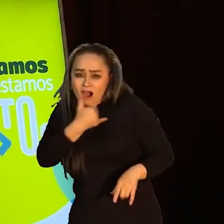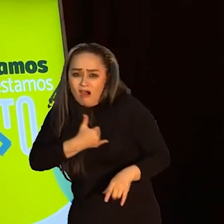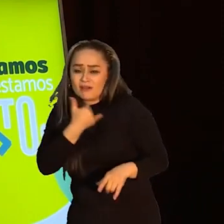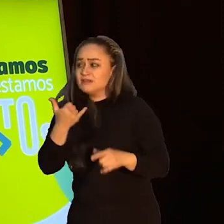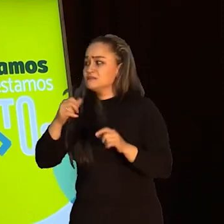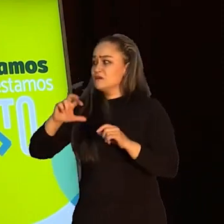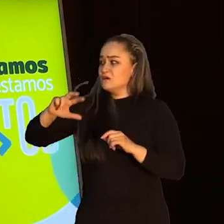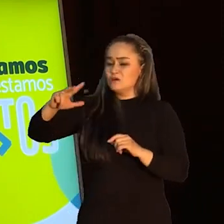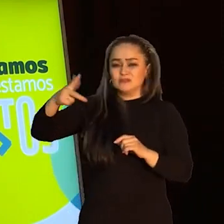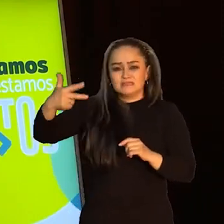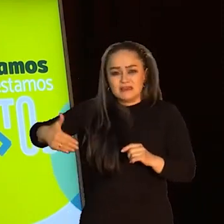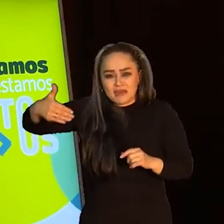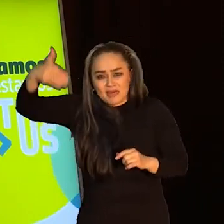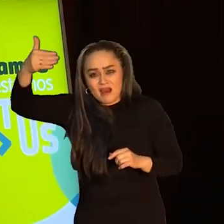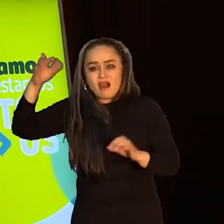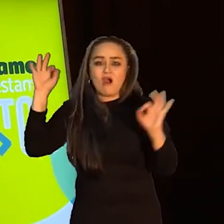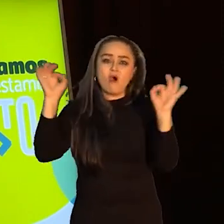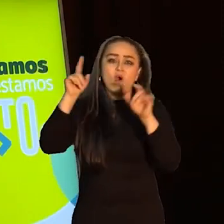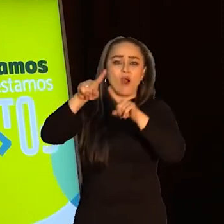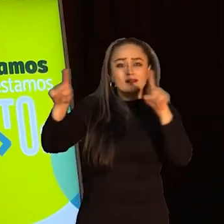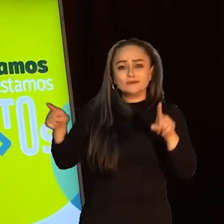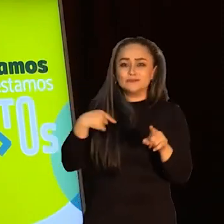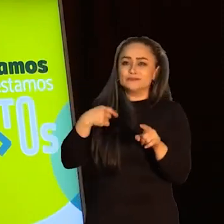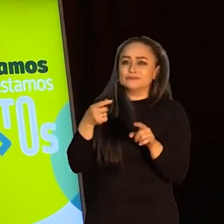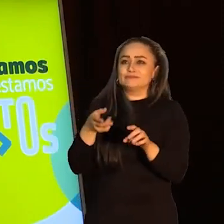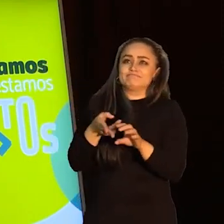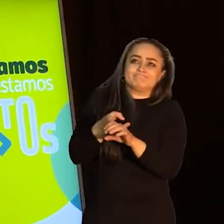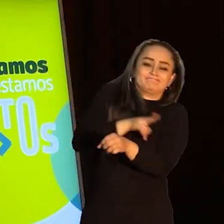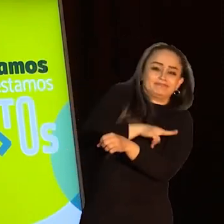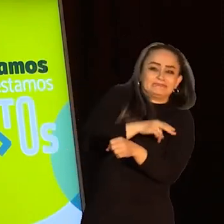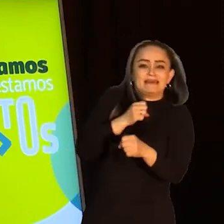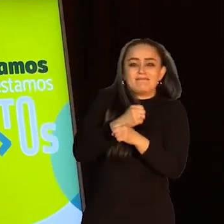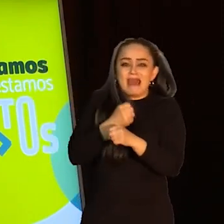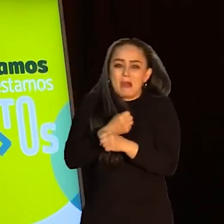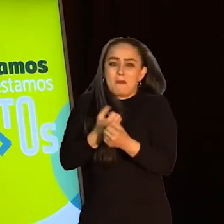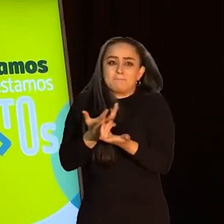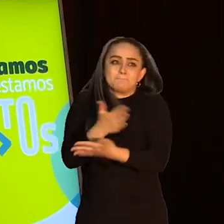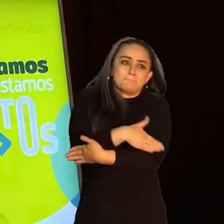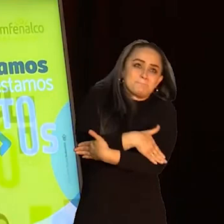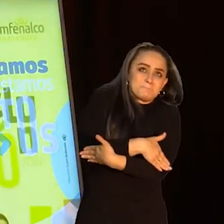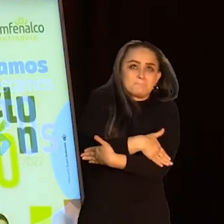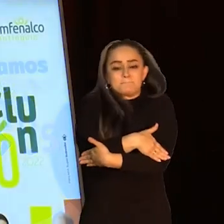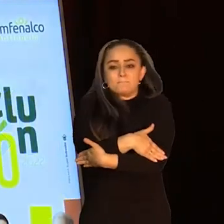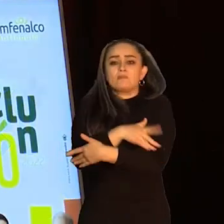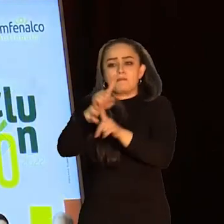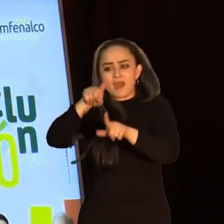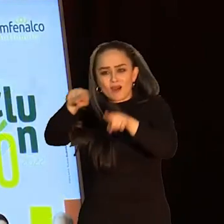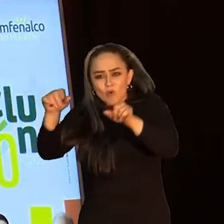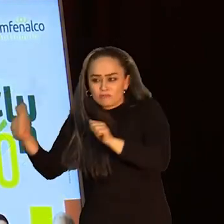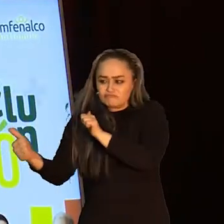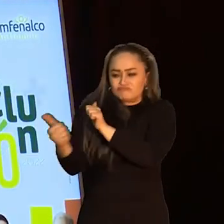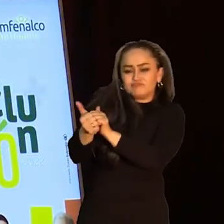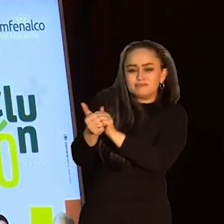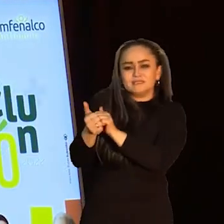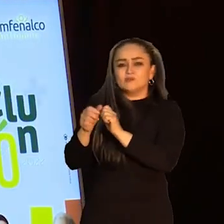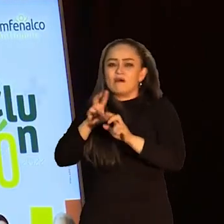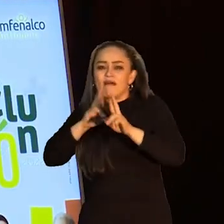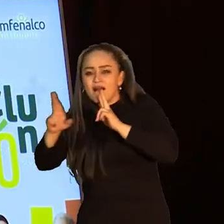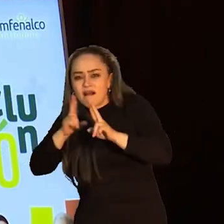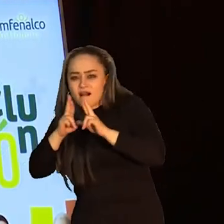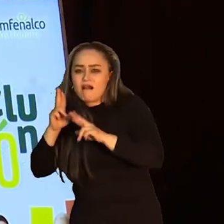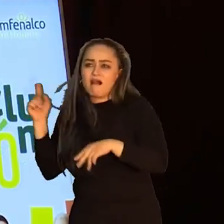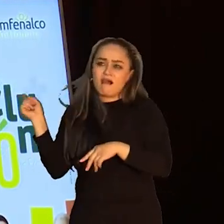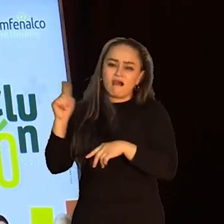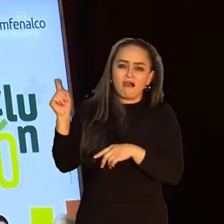adultos mayores y población cesante. Cuidamos, acompañamos y establecemos relaciones duraderas durante todo